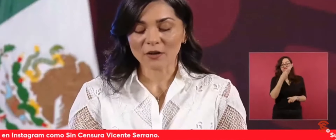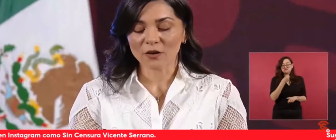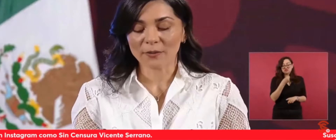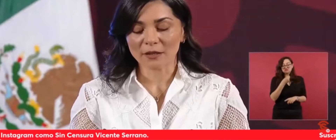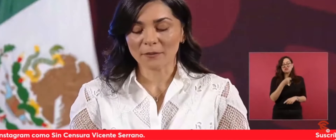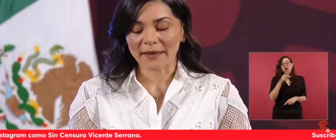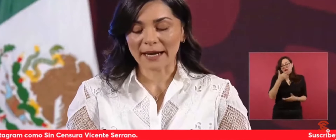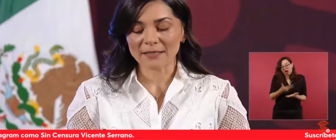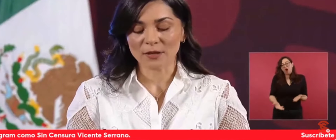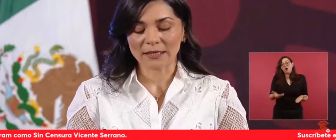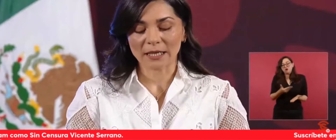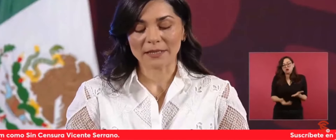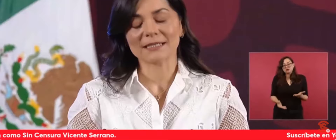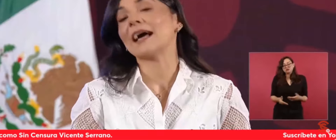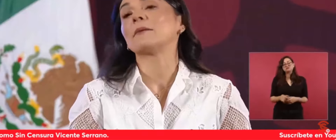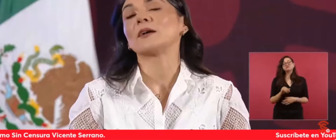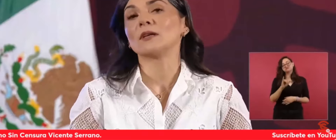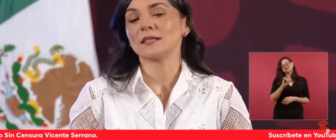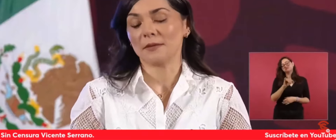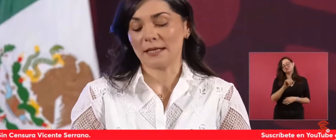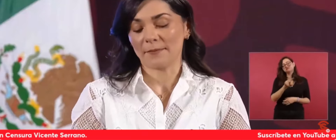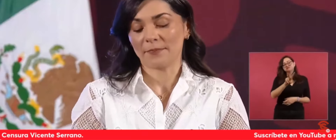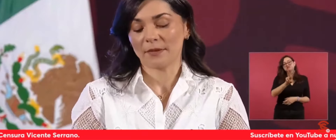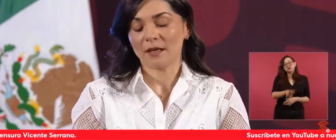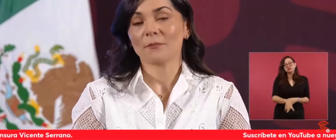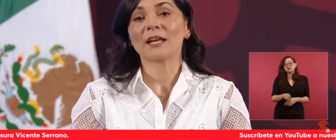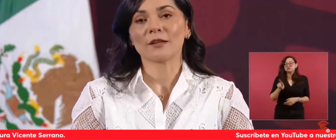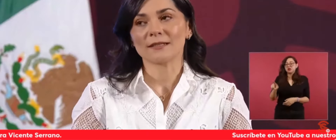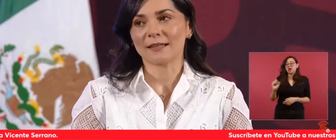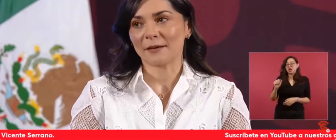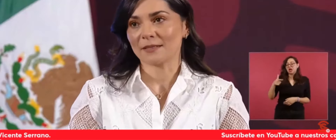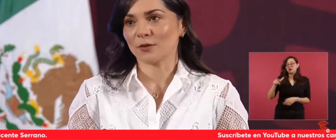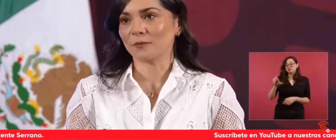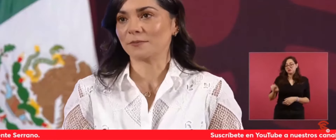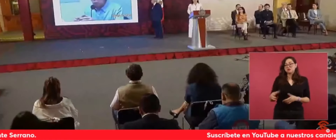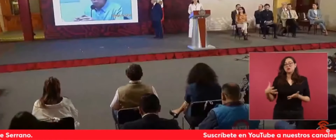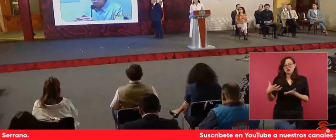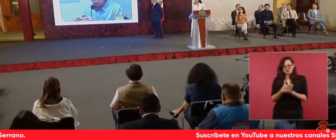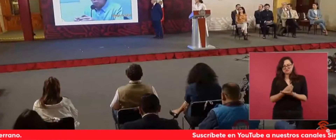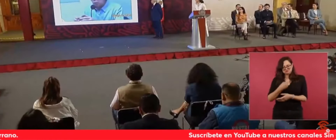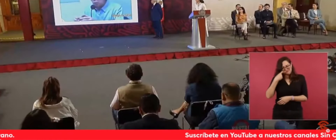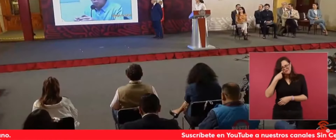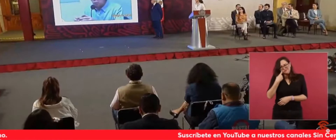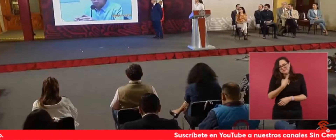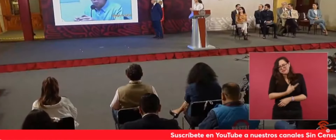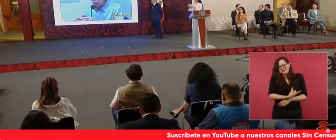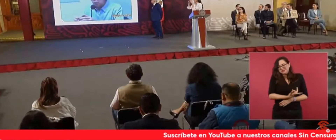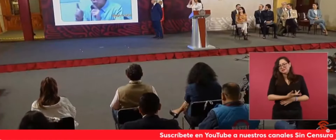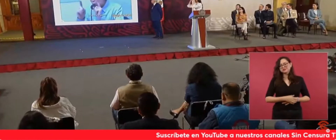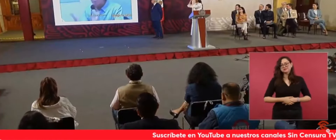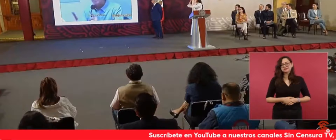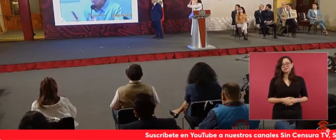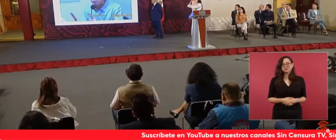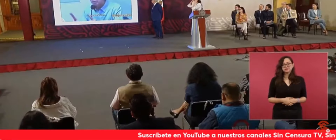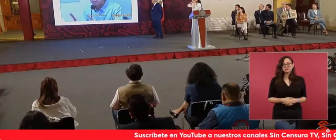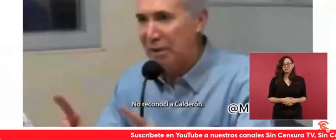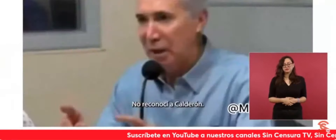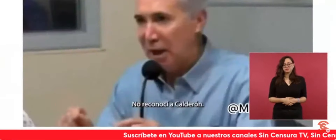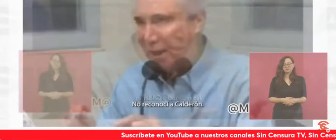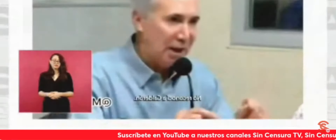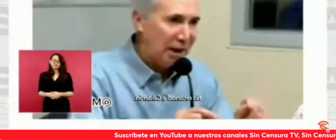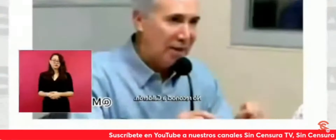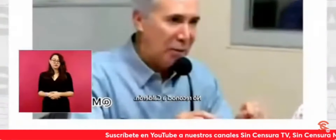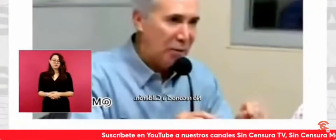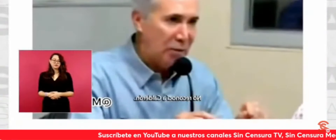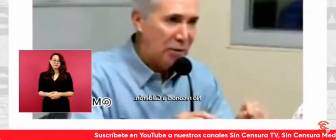lo que le dijo Roberto Madrazo en entrevista a Emanuel Sivilla, periodista de Tabasco. Ellos no reconocí